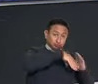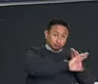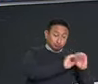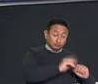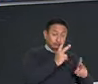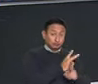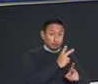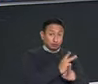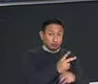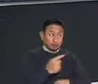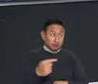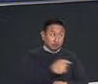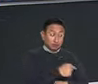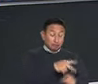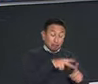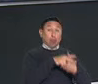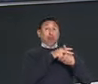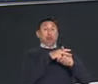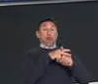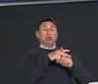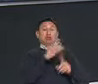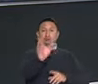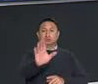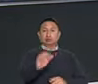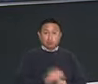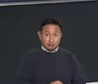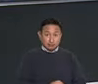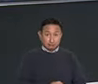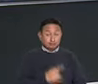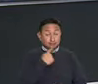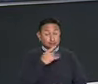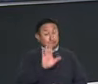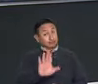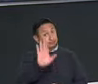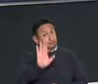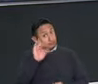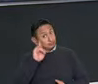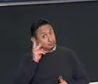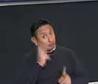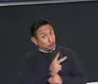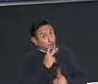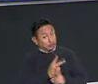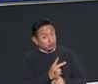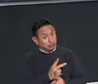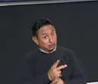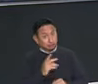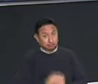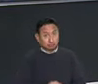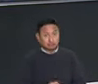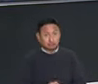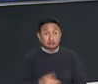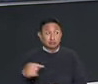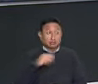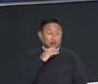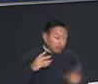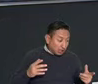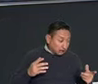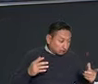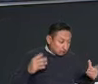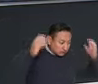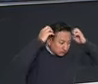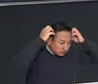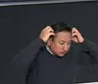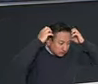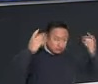previsiones para que no nos coja desprevenidos. Lo estamos advirtiendo, ves que no nos damos cuenta, de repente fue el agua y ahí sí, estamos